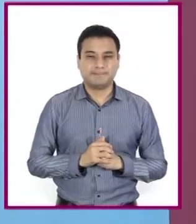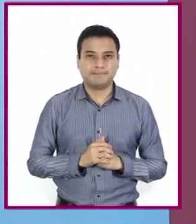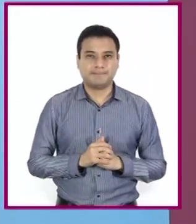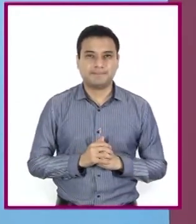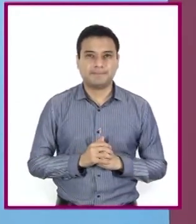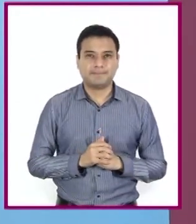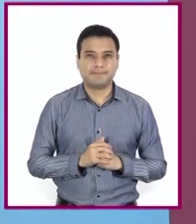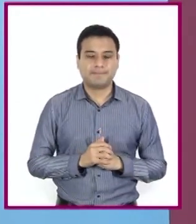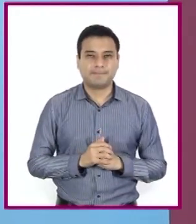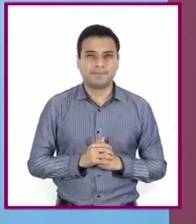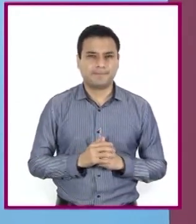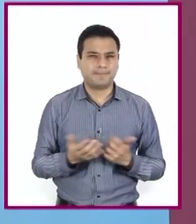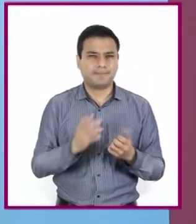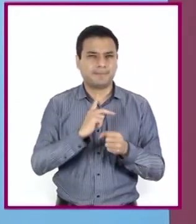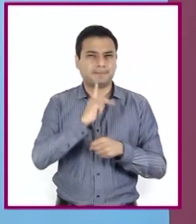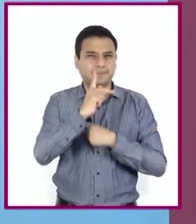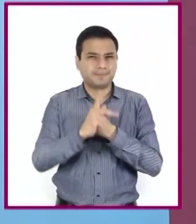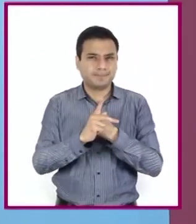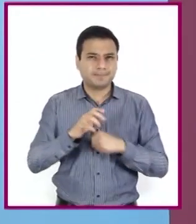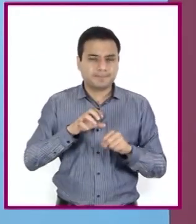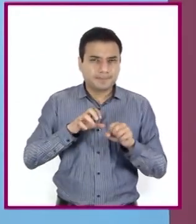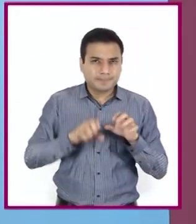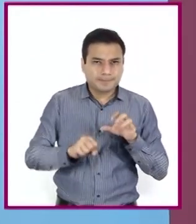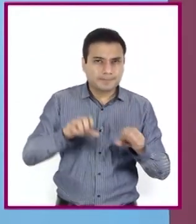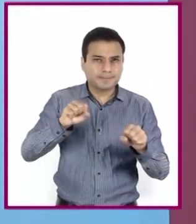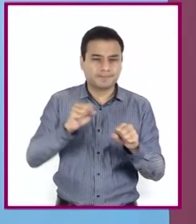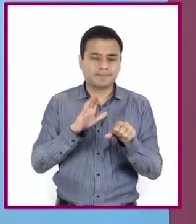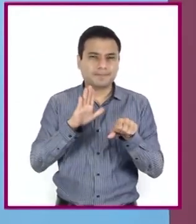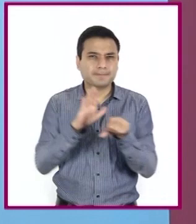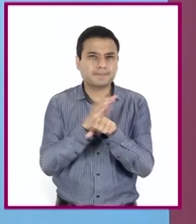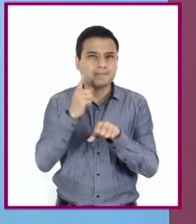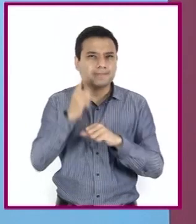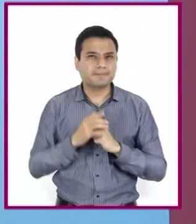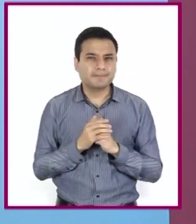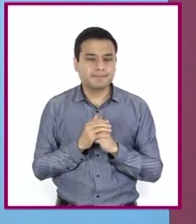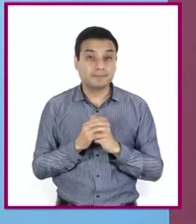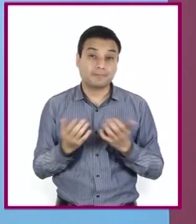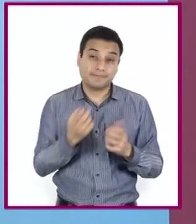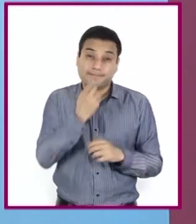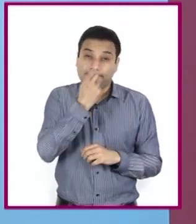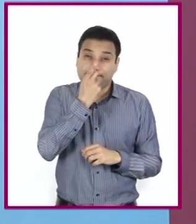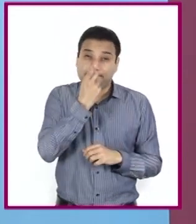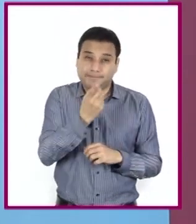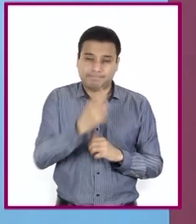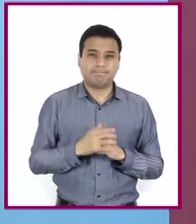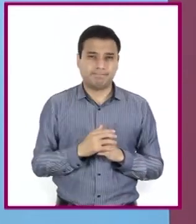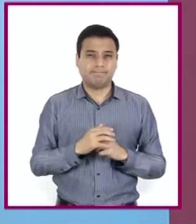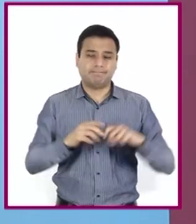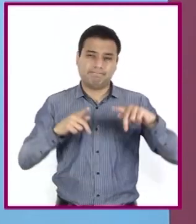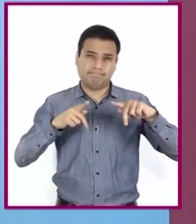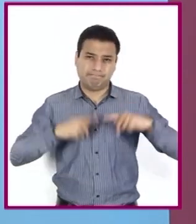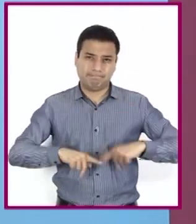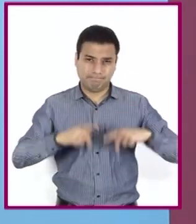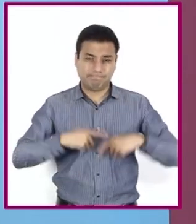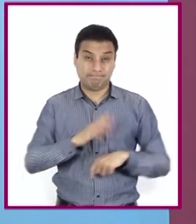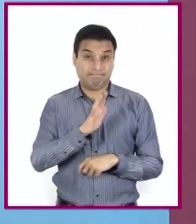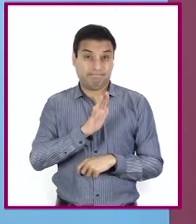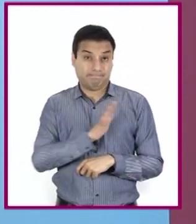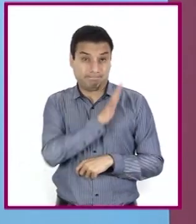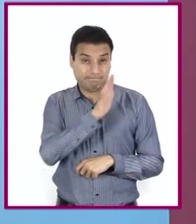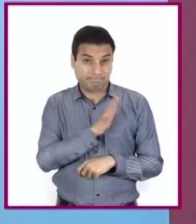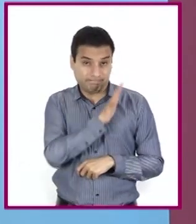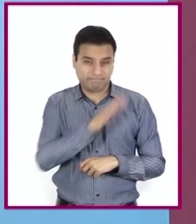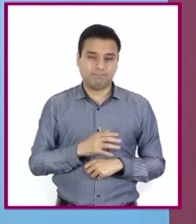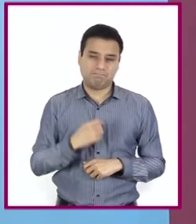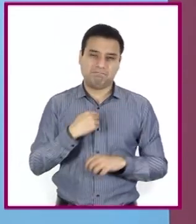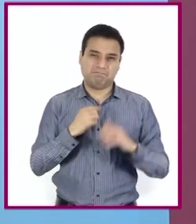Otra causa del imperialismo es la afirmación de la superioridad de la raza blanca y su deber de